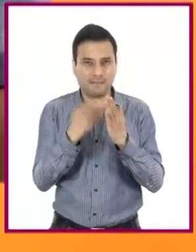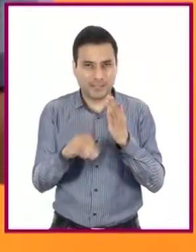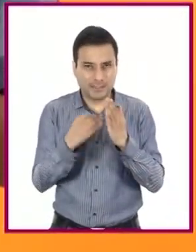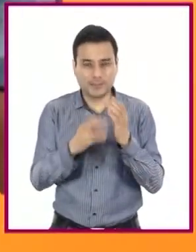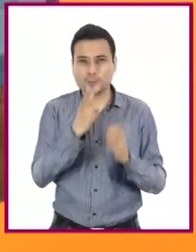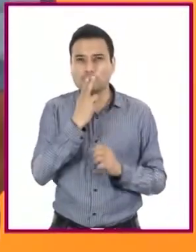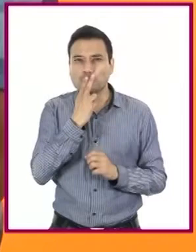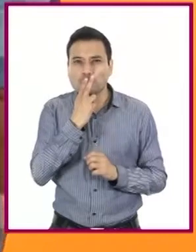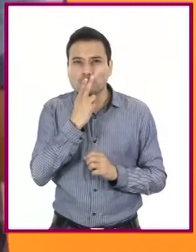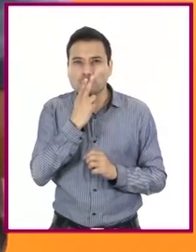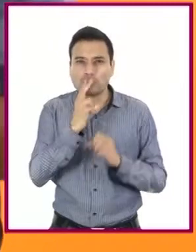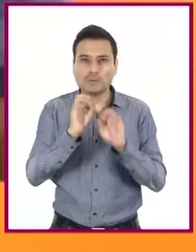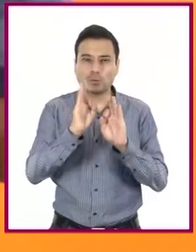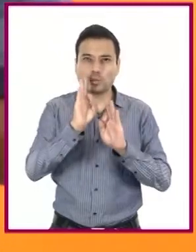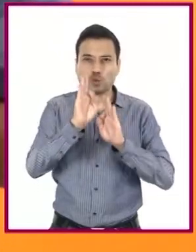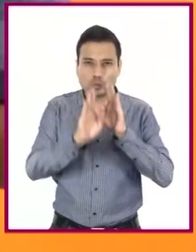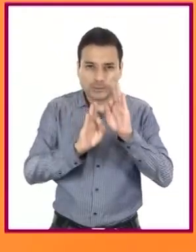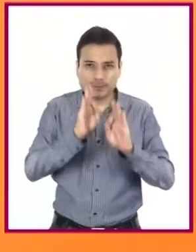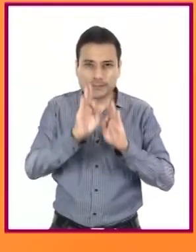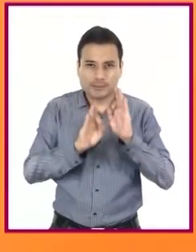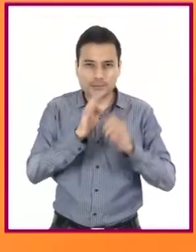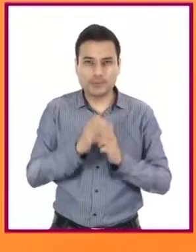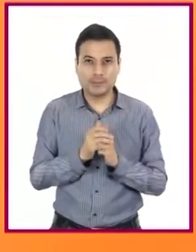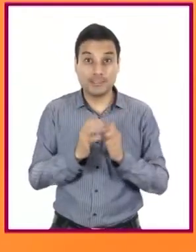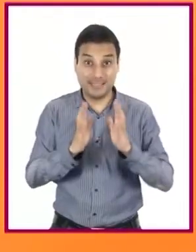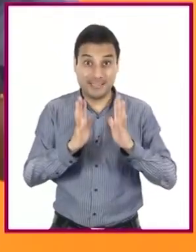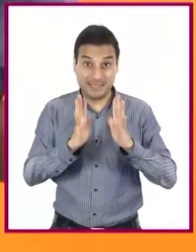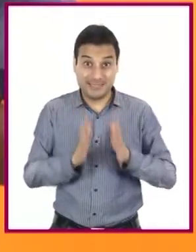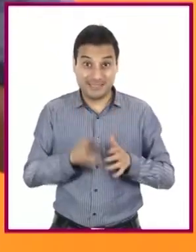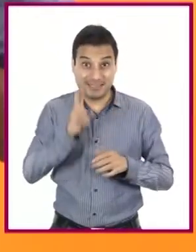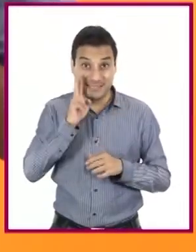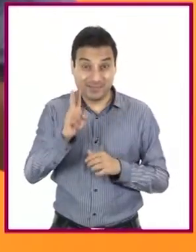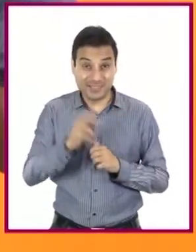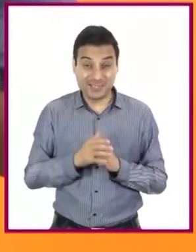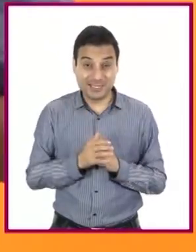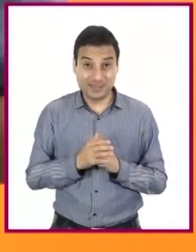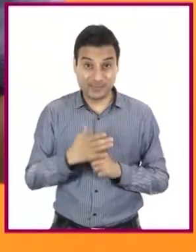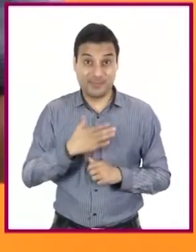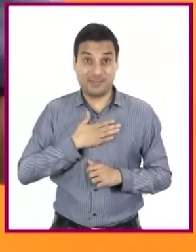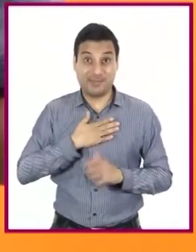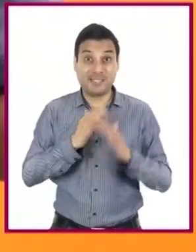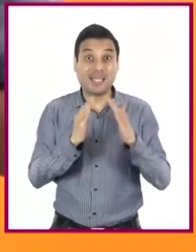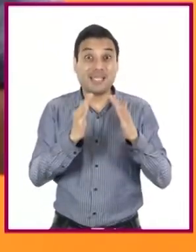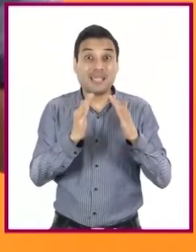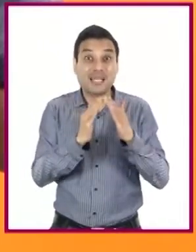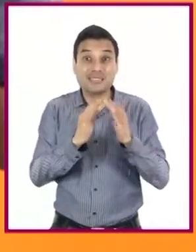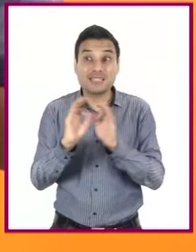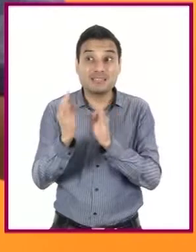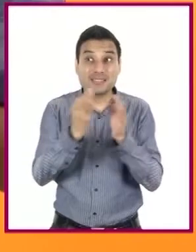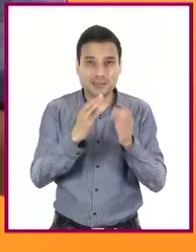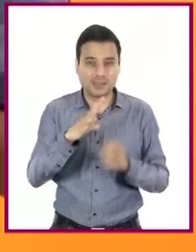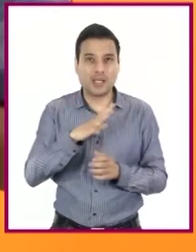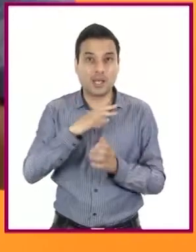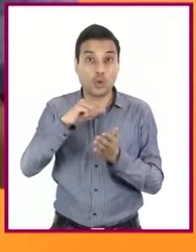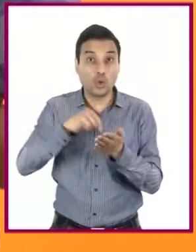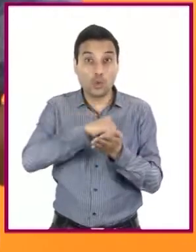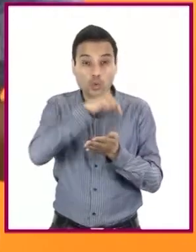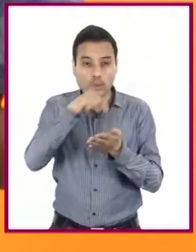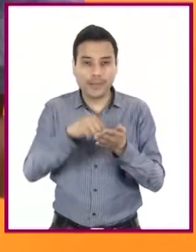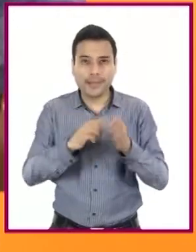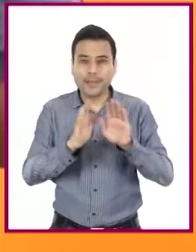mantenimiento. Pero te das cuenta de que hay espacios en nuestra comunidad que han sido olvidados, y no solo en nuestra